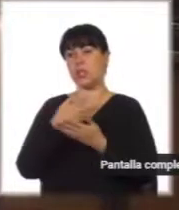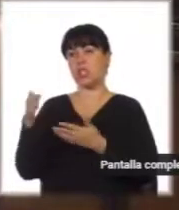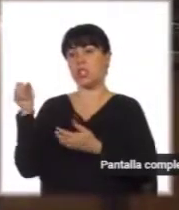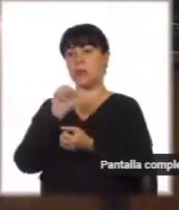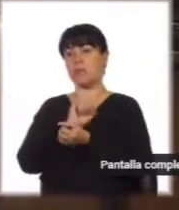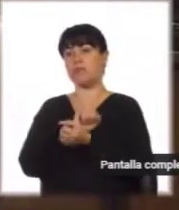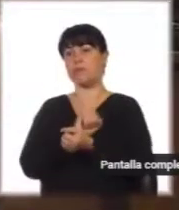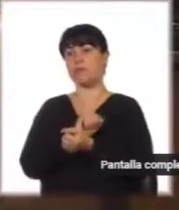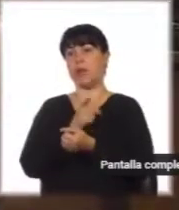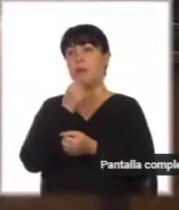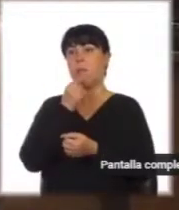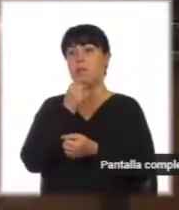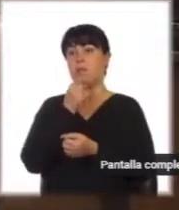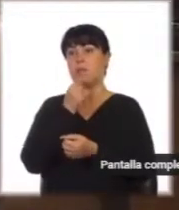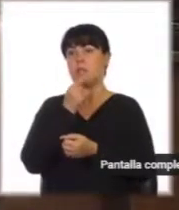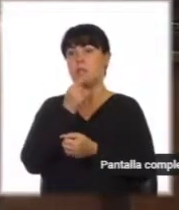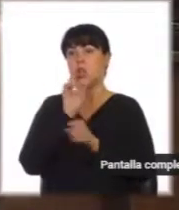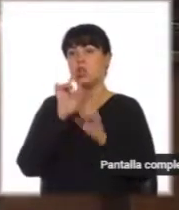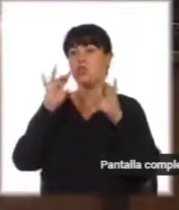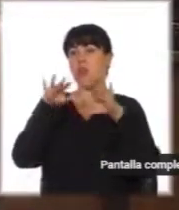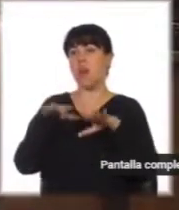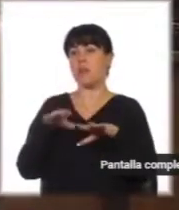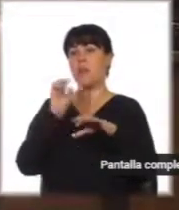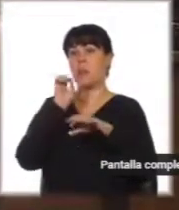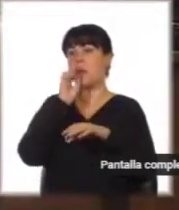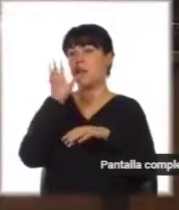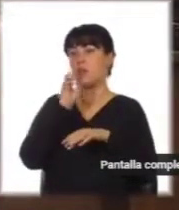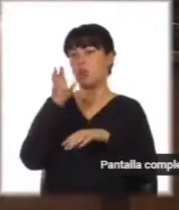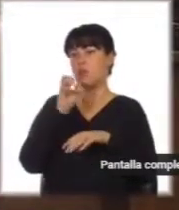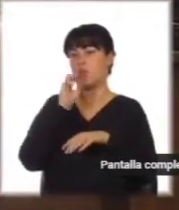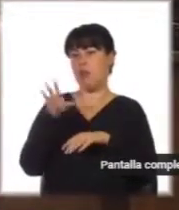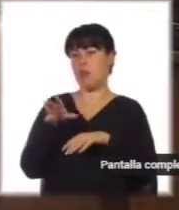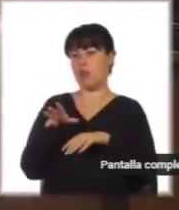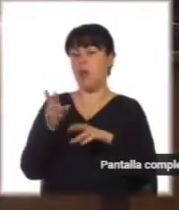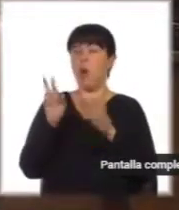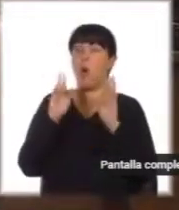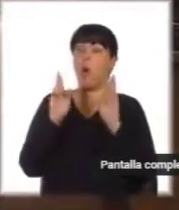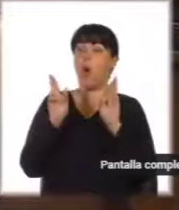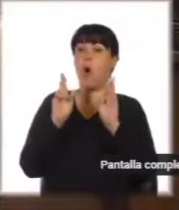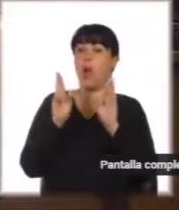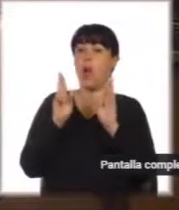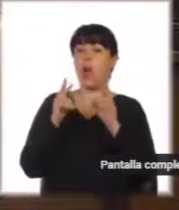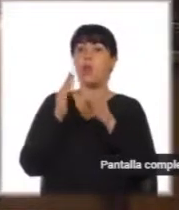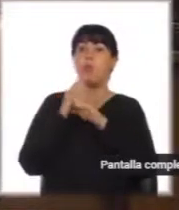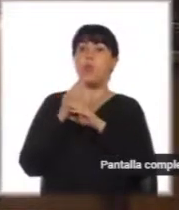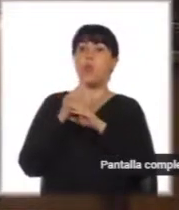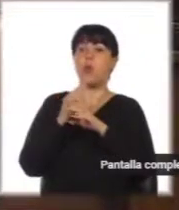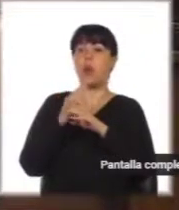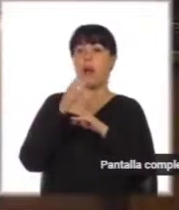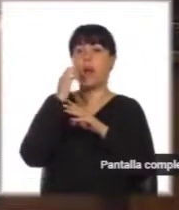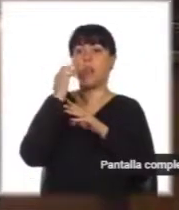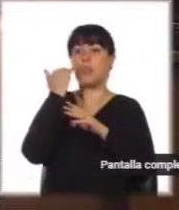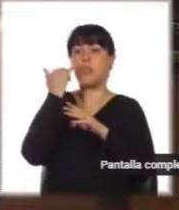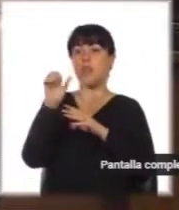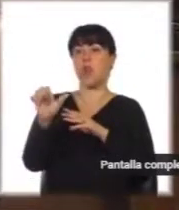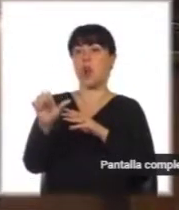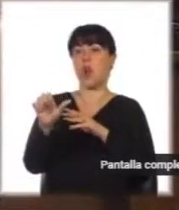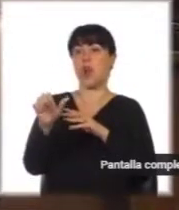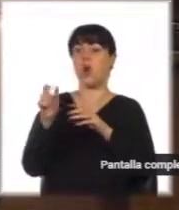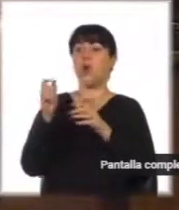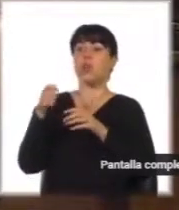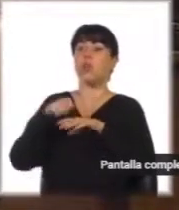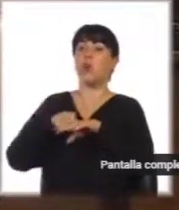comisaría solo para verduguearte. Ojalá que nunca te violen, ojalá que nunca te